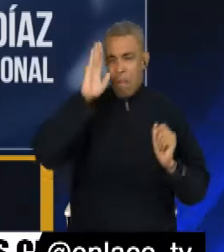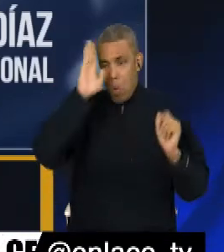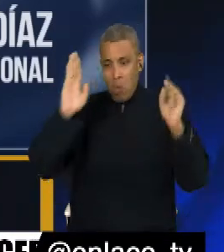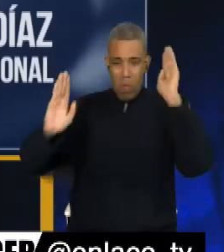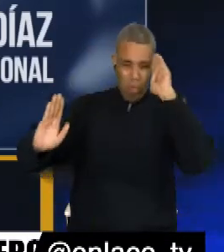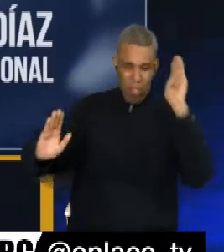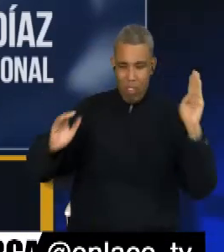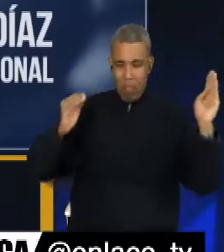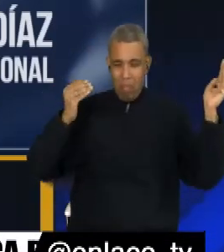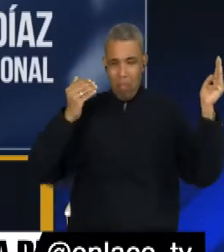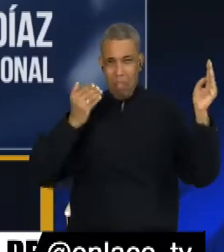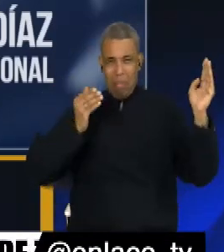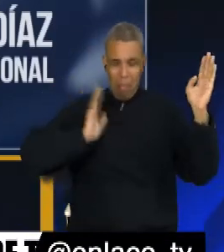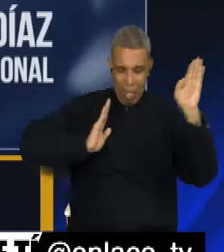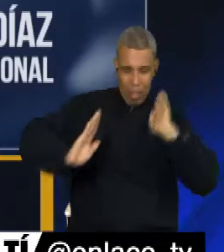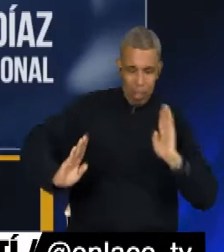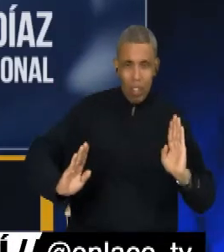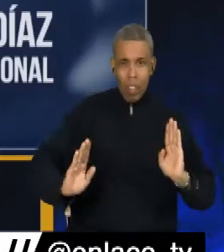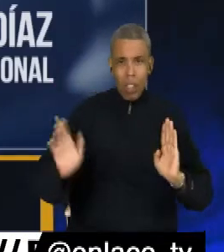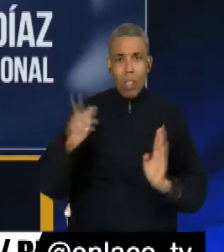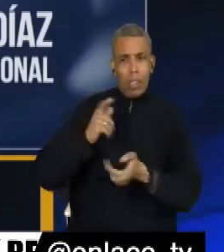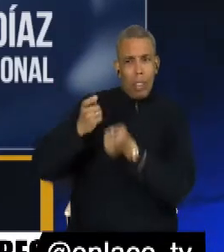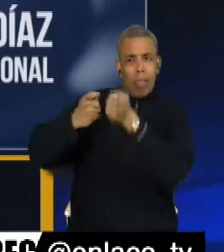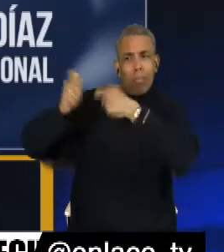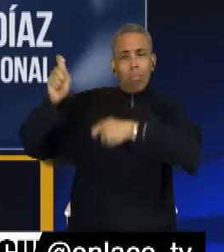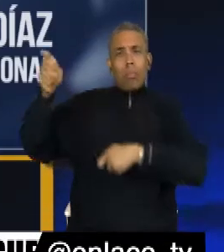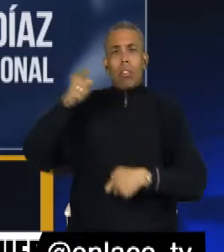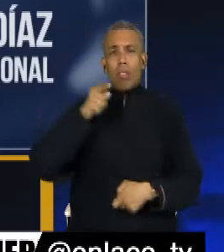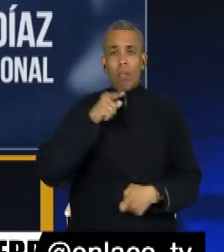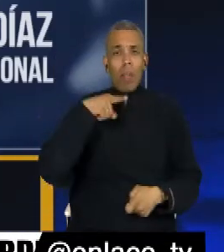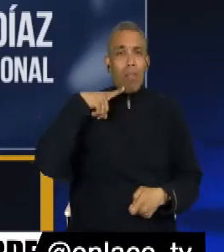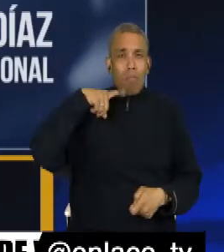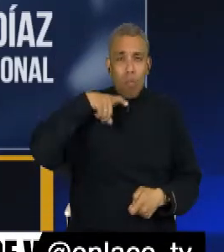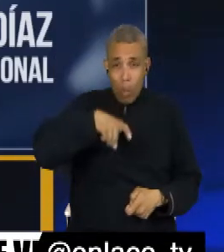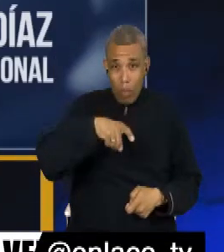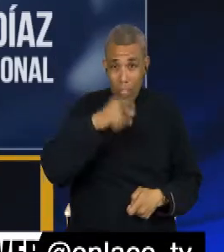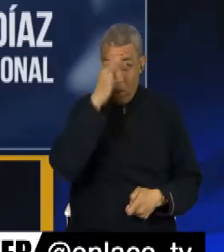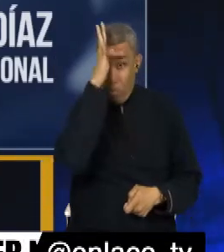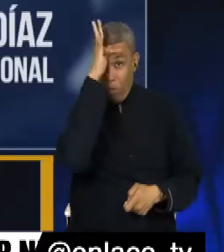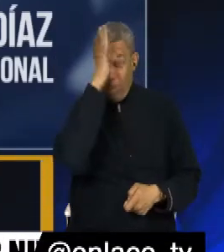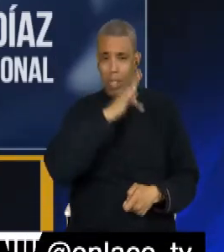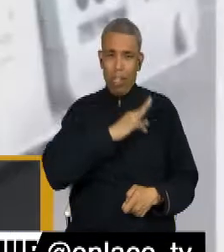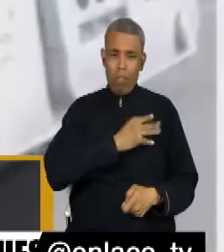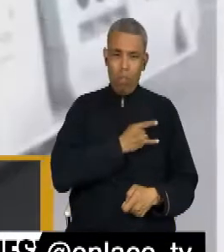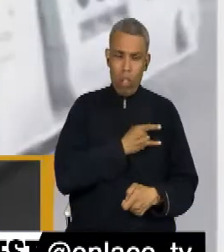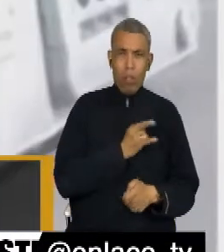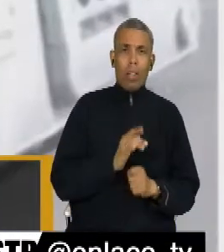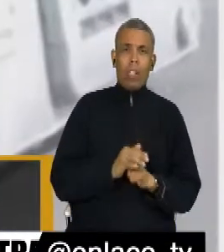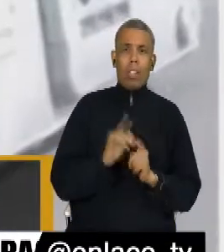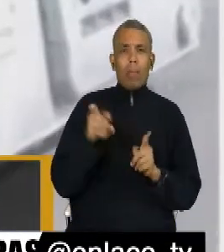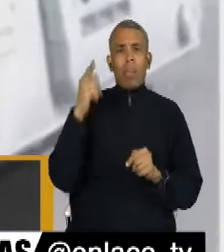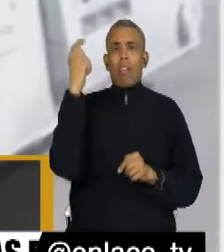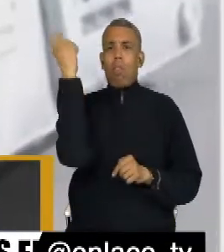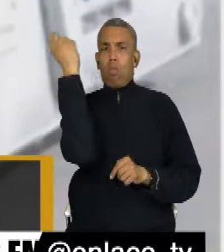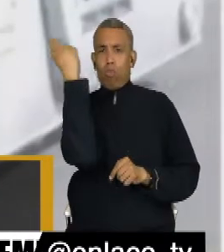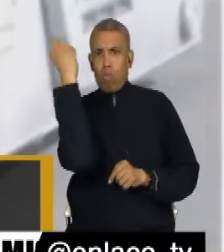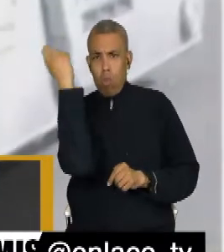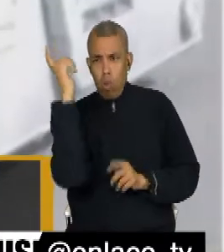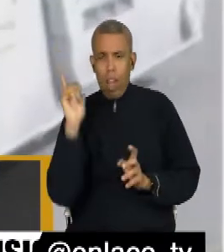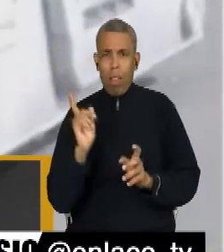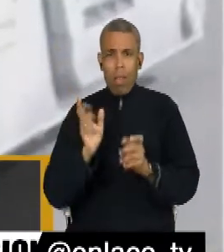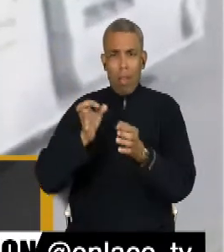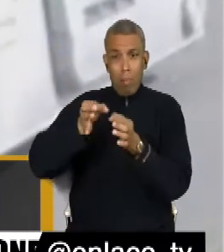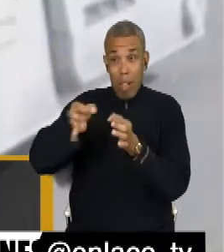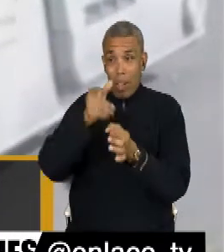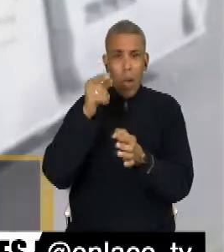del Universitario de Bucaramanga, ahí mismo del Hospital de Cimitarra y Doral. El paso en la vía